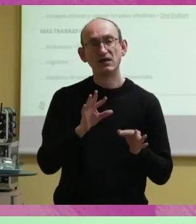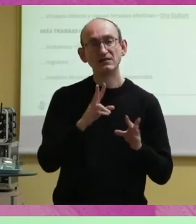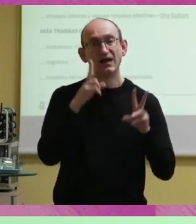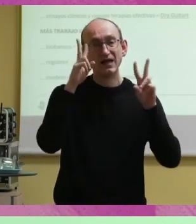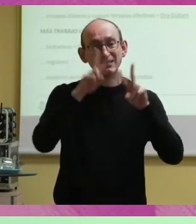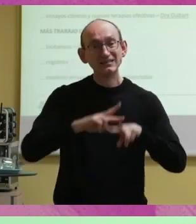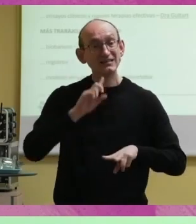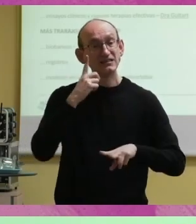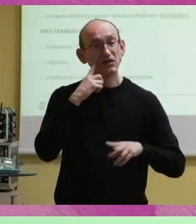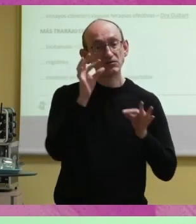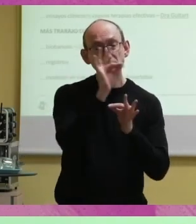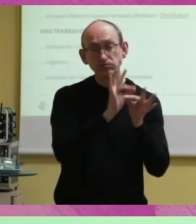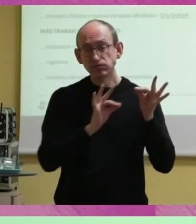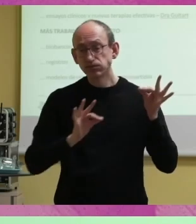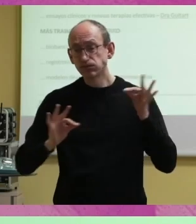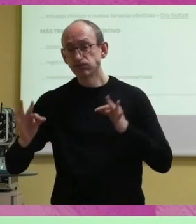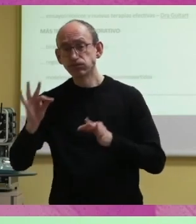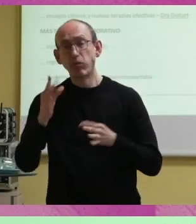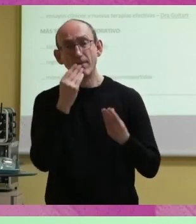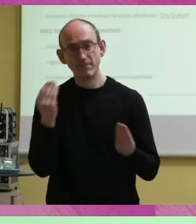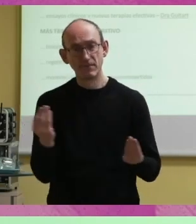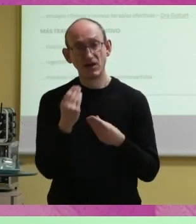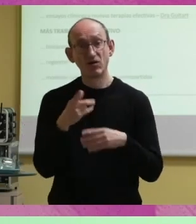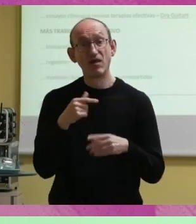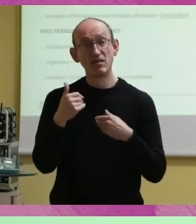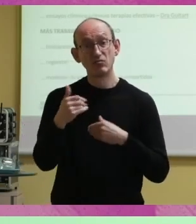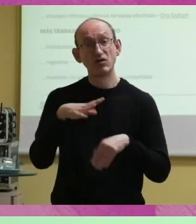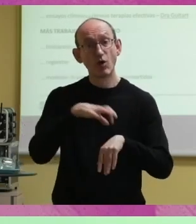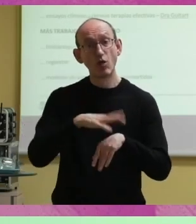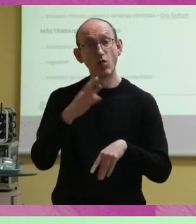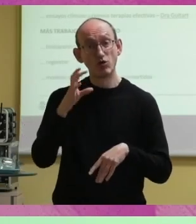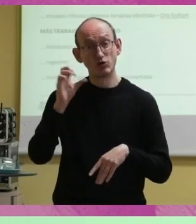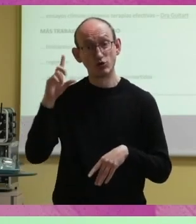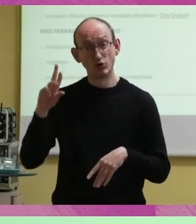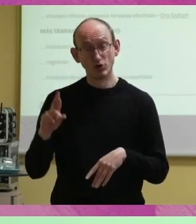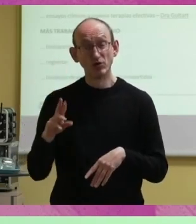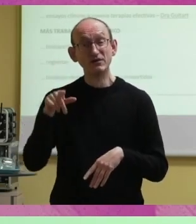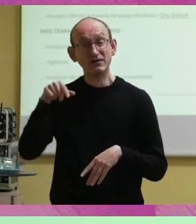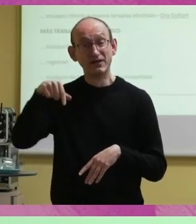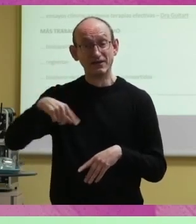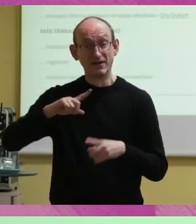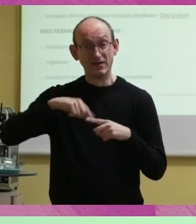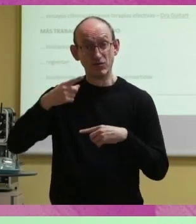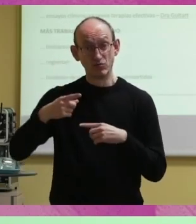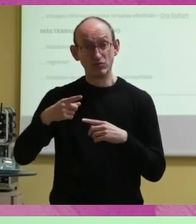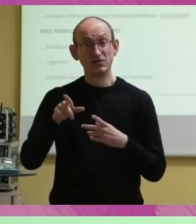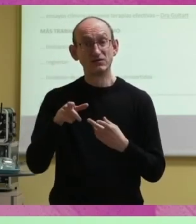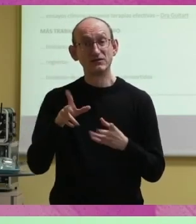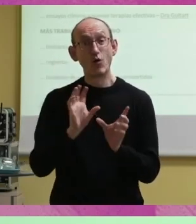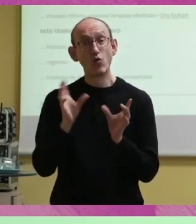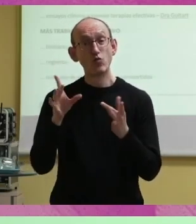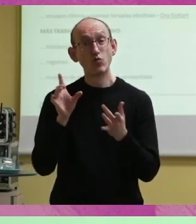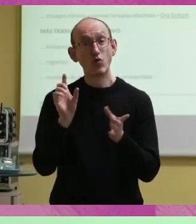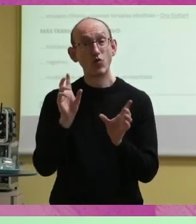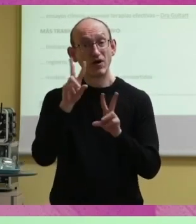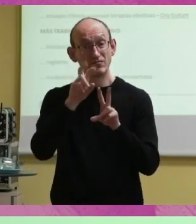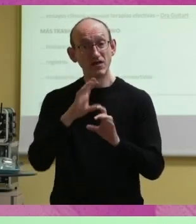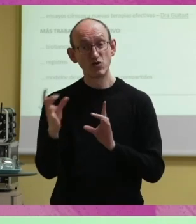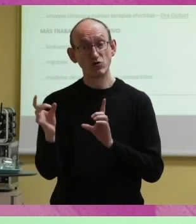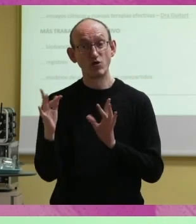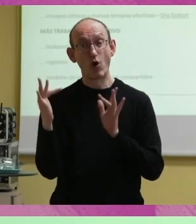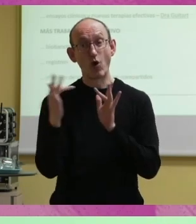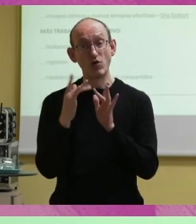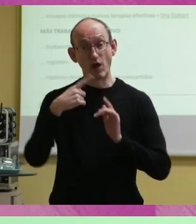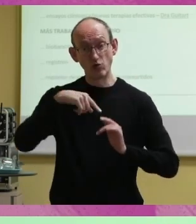diagnósticos, y de esto nos va a hablar el doctor Tort, que se conecta después también de nuestro grupo de investigación, para hablaros